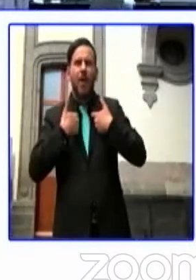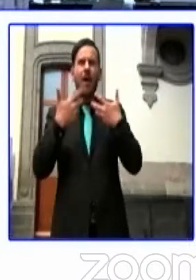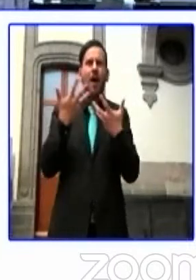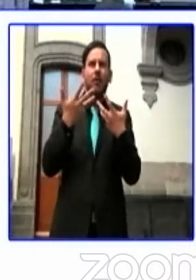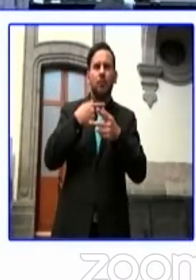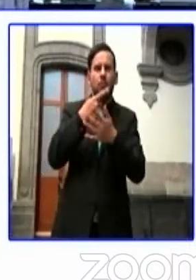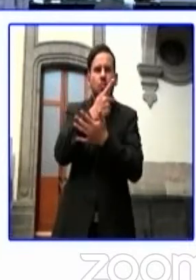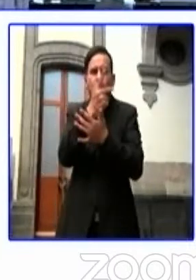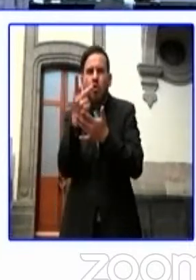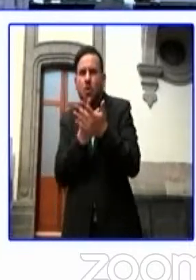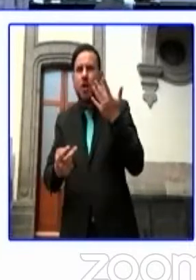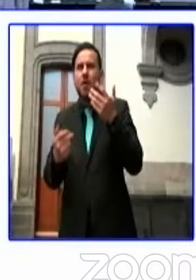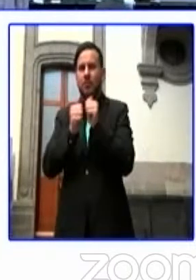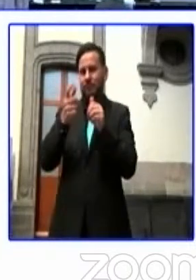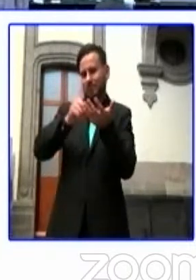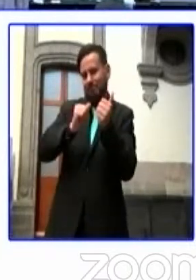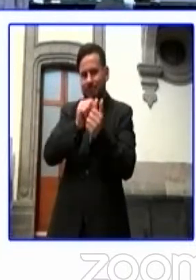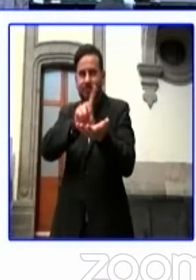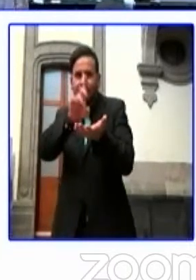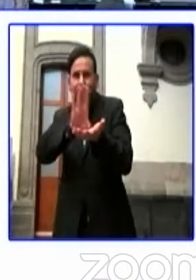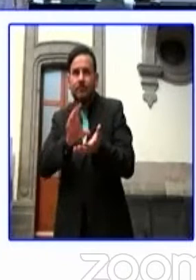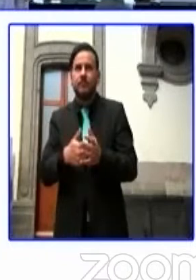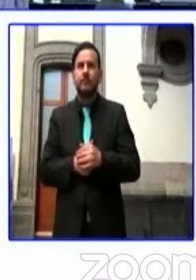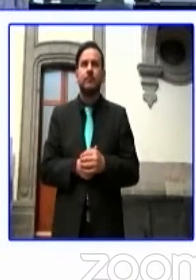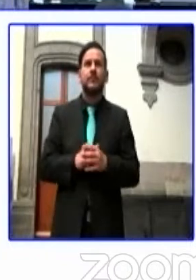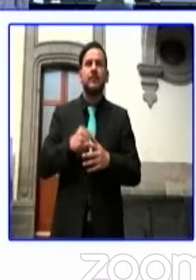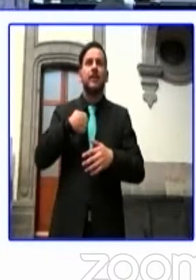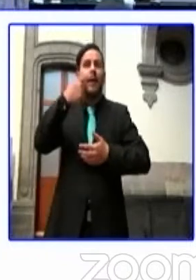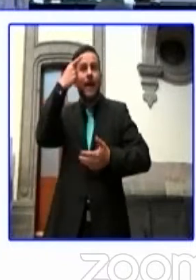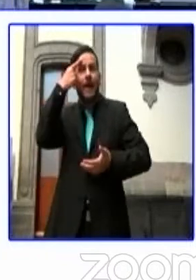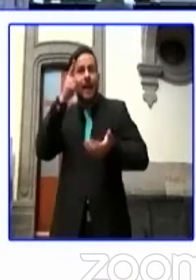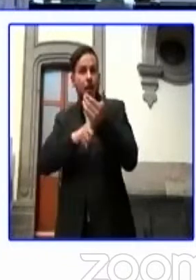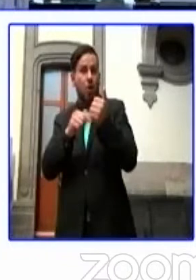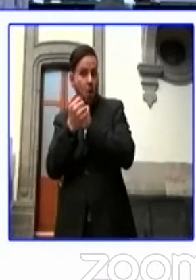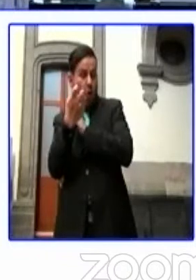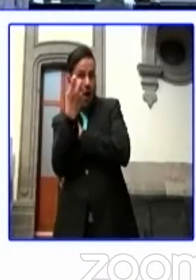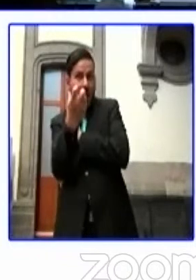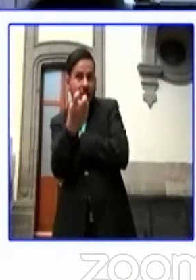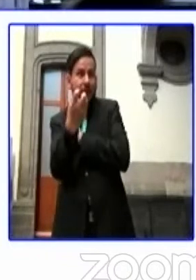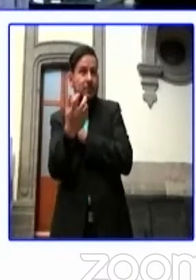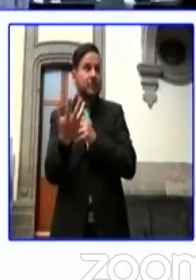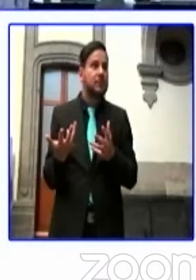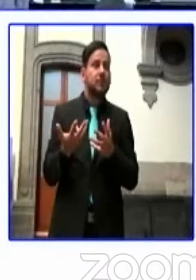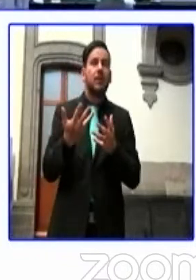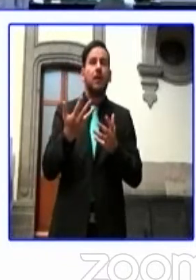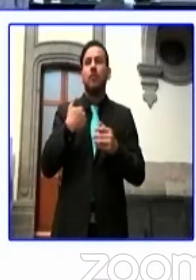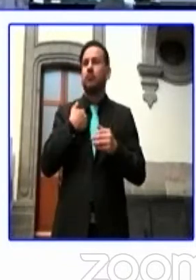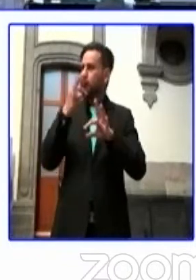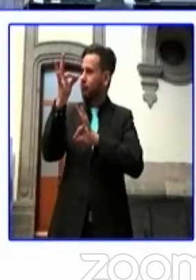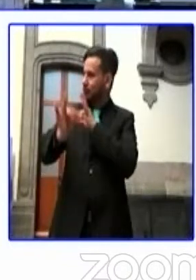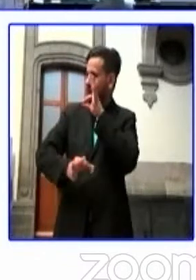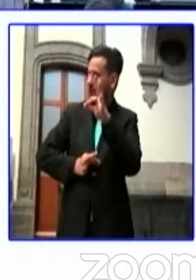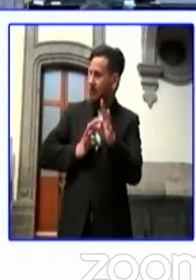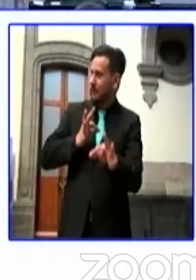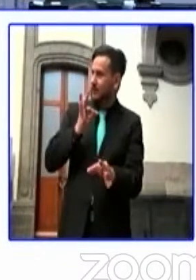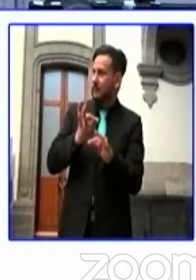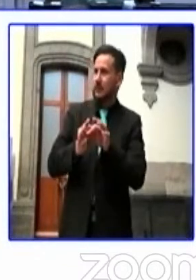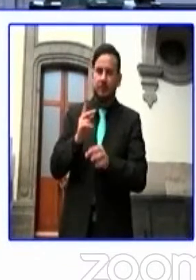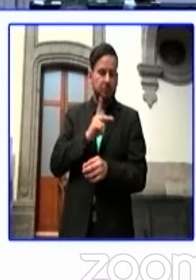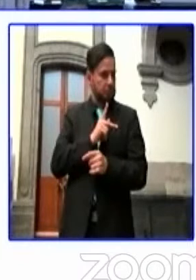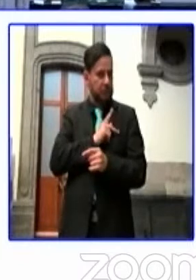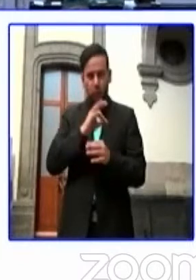programas de discapacidad. Entonces, creo que con eso termino. Ya esta es mi última